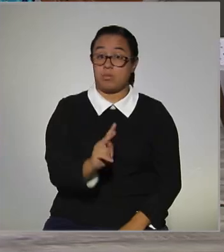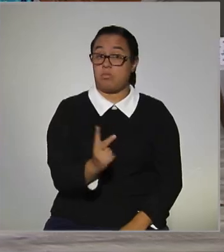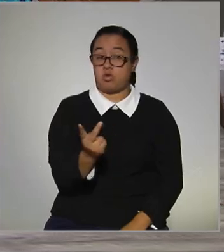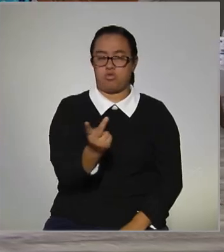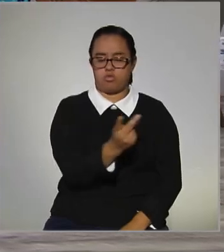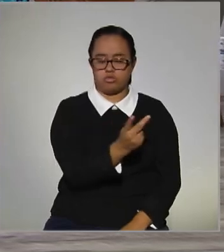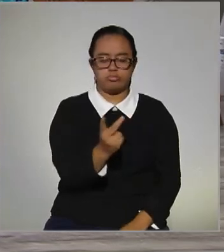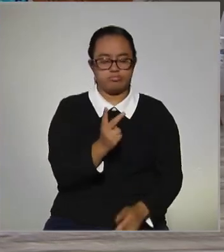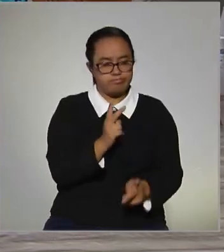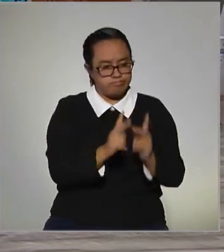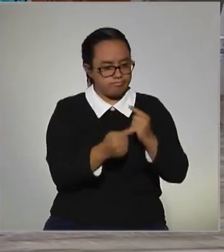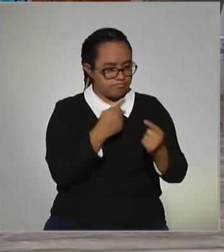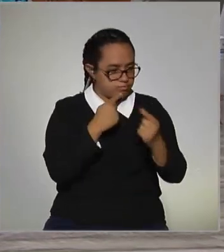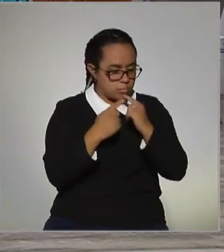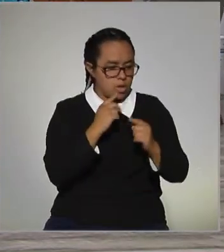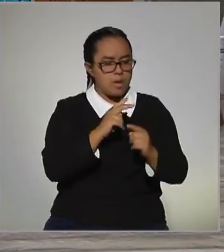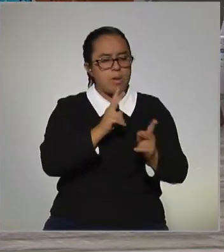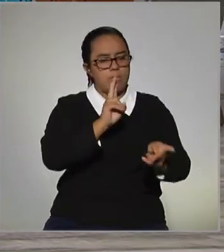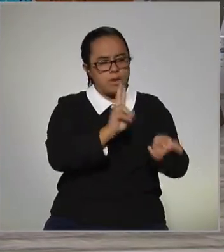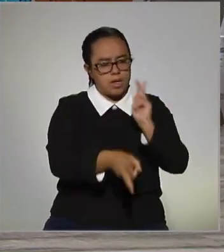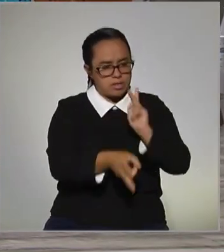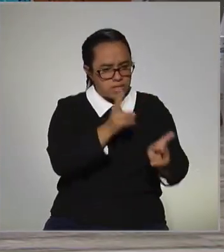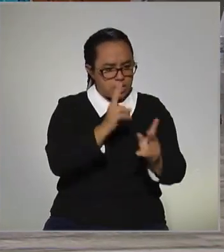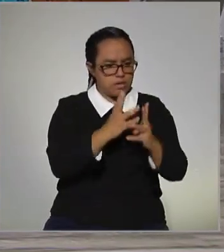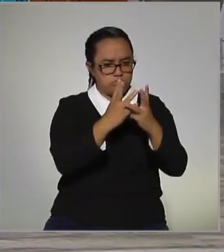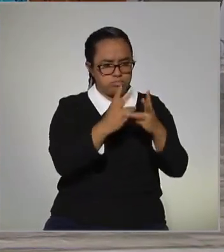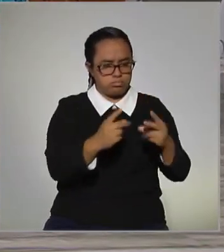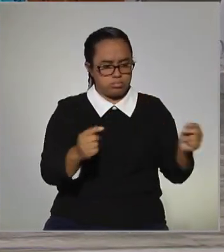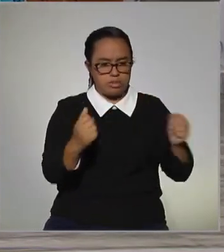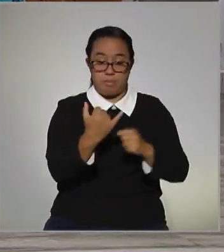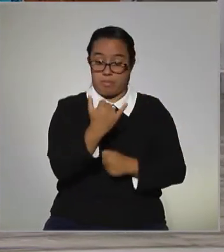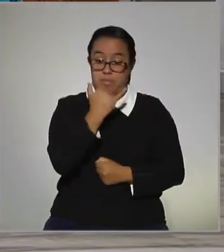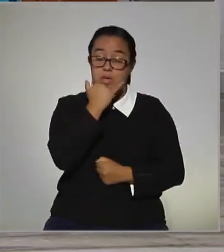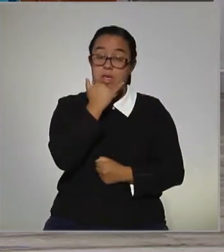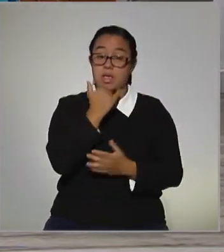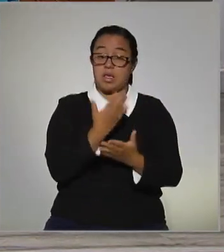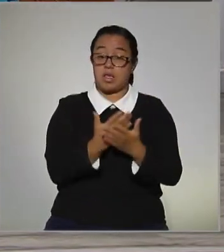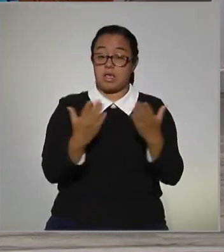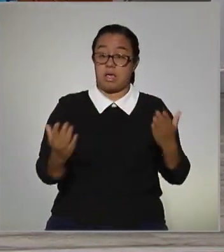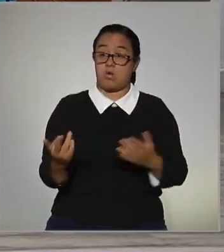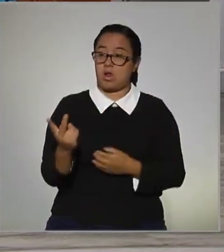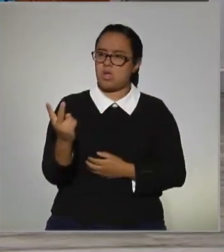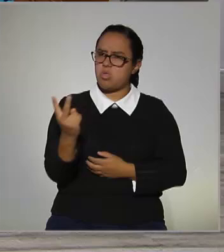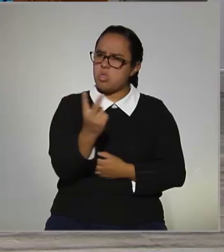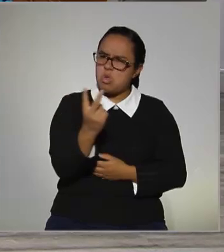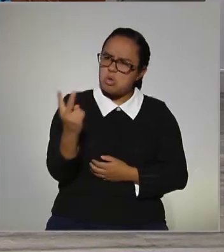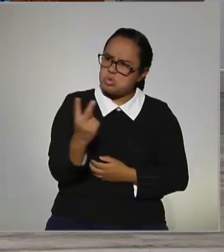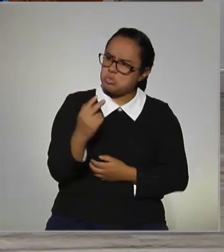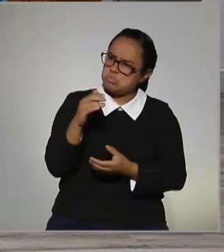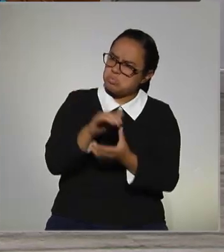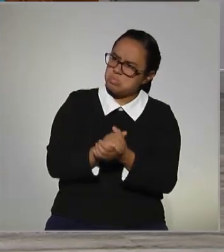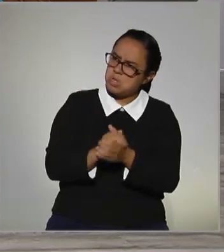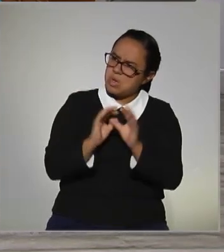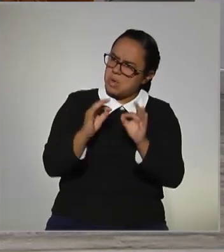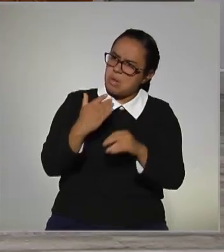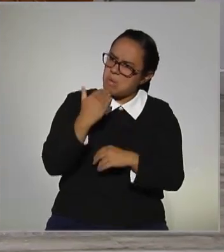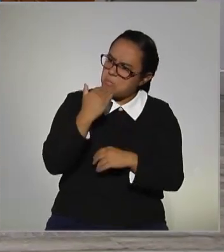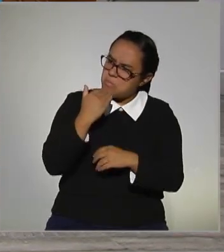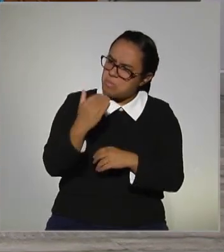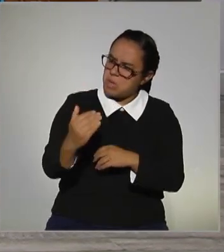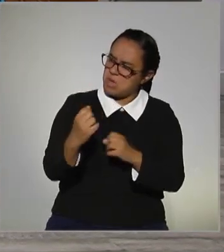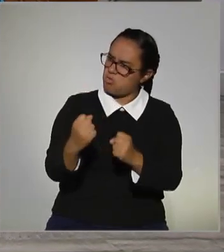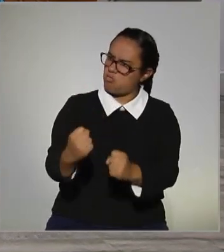la capacidad y la madurez de hablarlo, dialogarlo, perdonarlo, y hoy son una pareja, un matrimonio estable, un